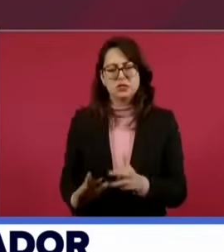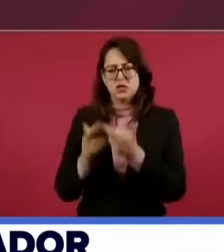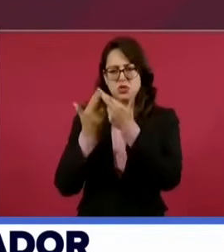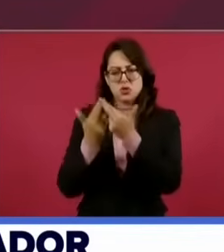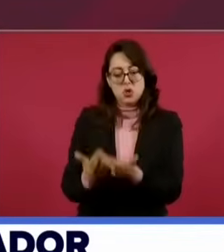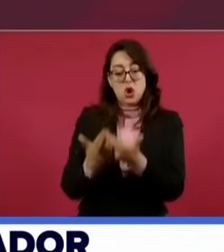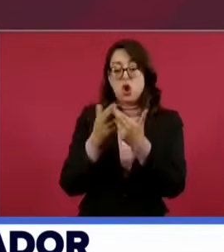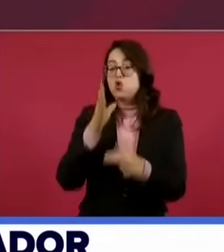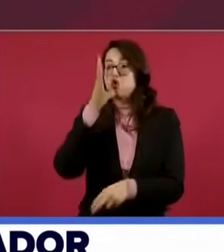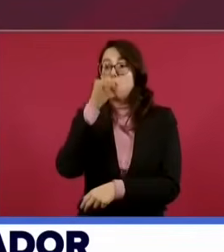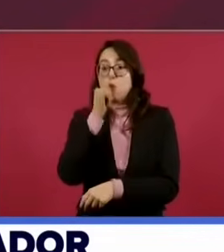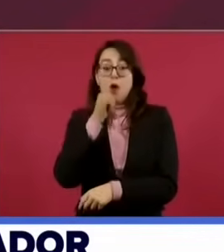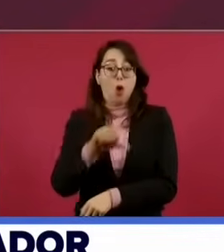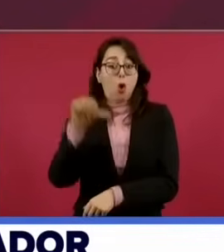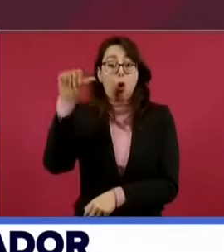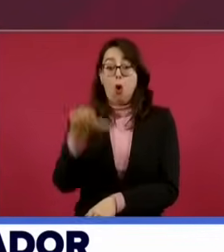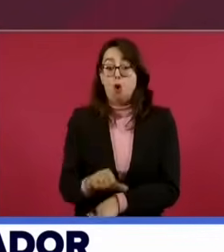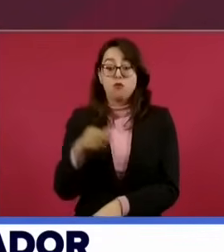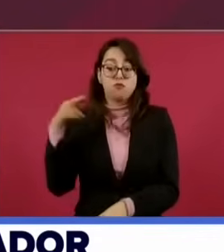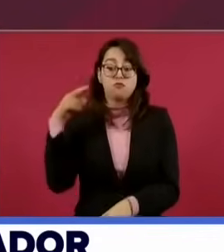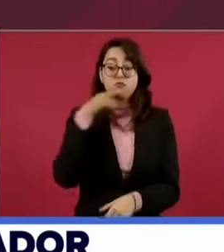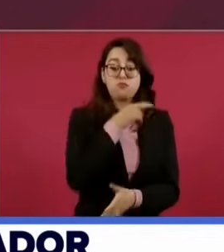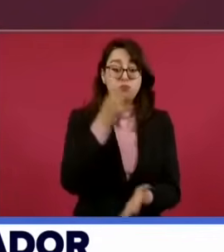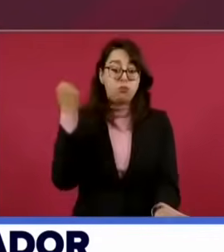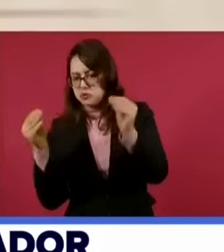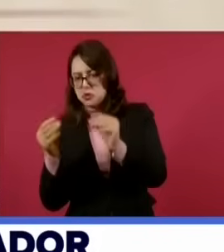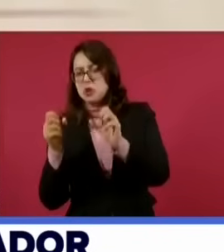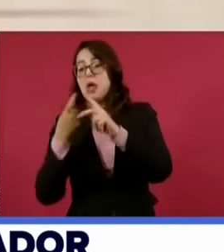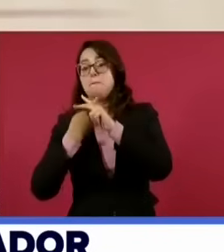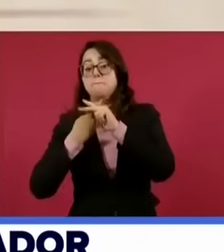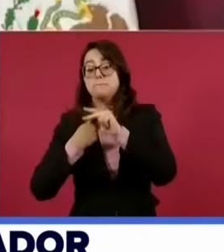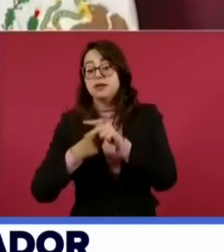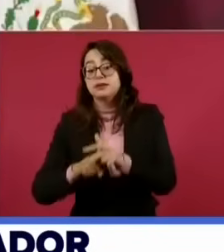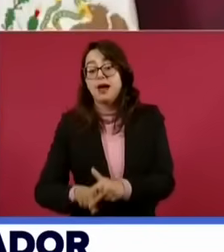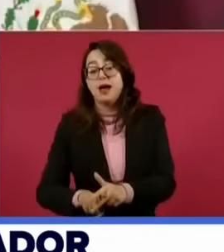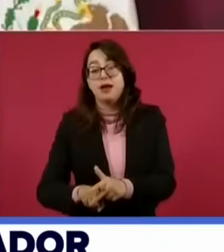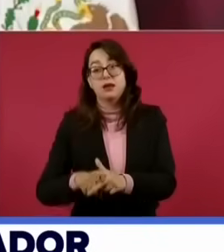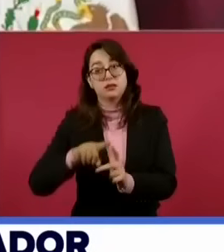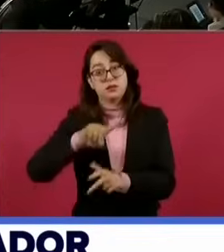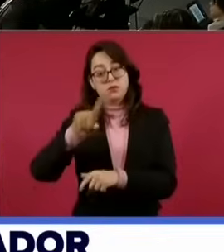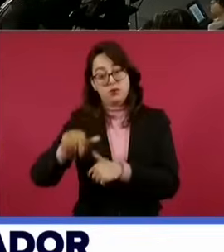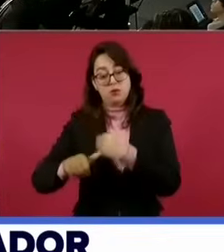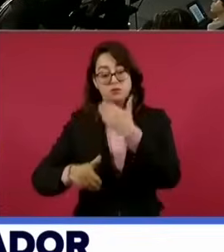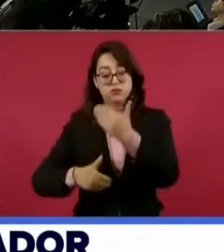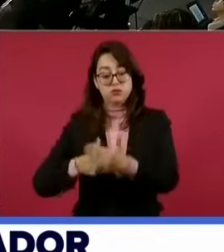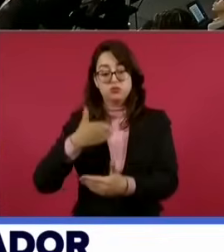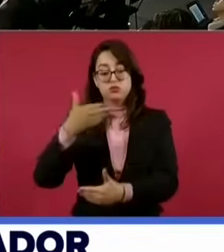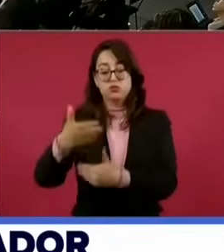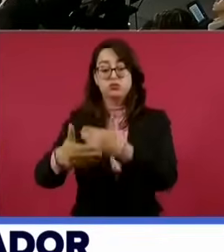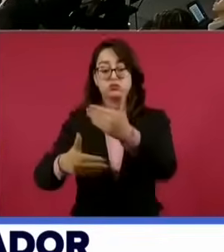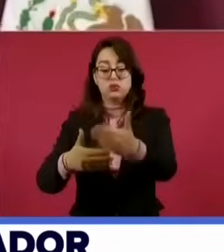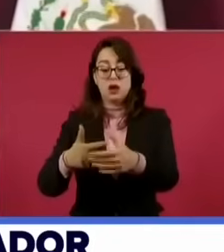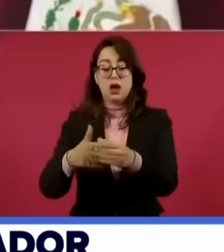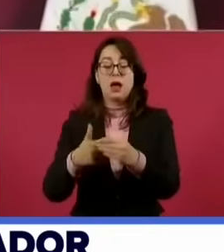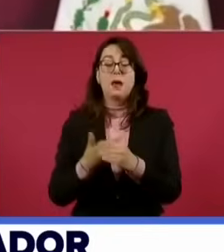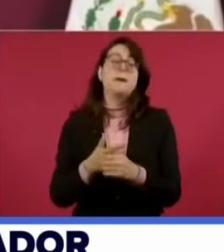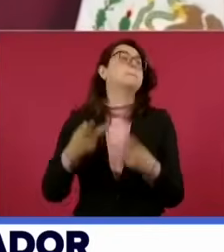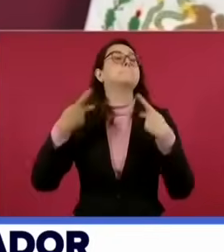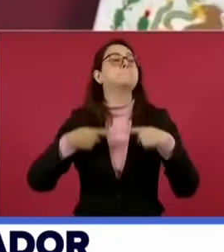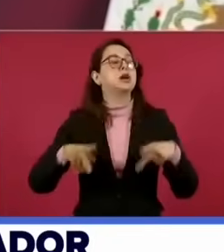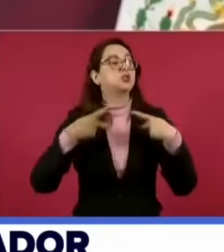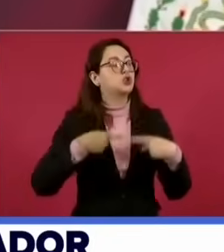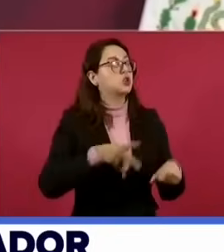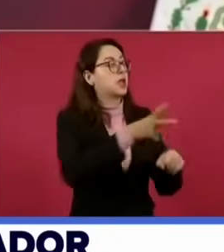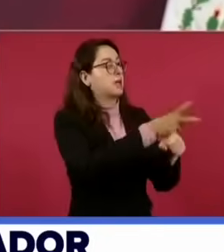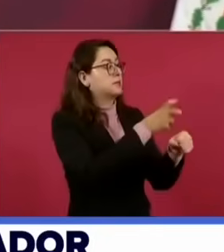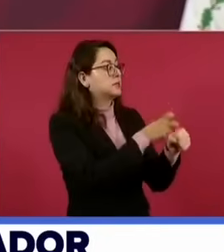de resolverse el 12 que se dé tiempo y que incluso se invite a